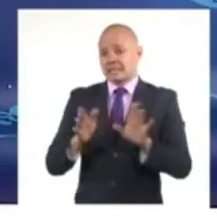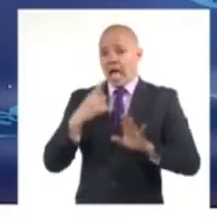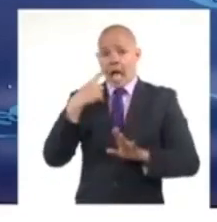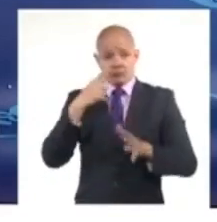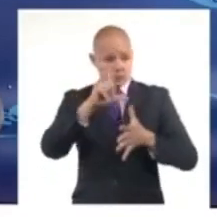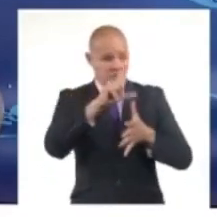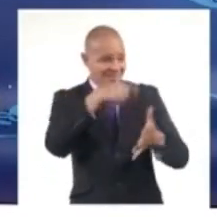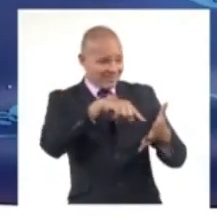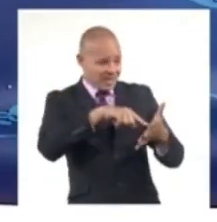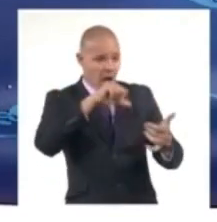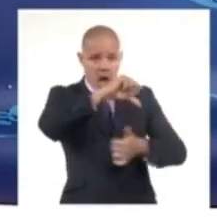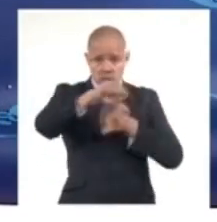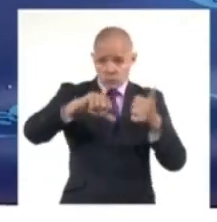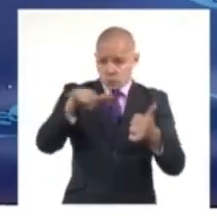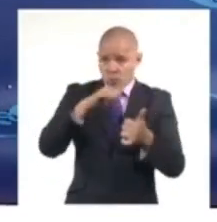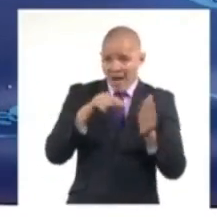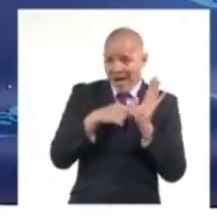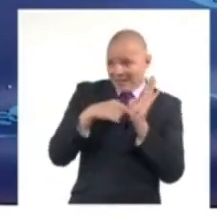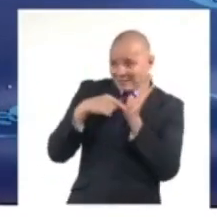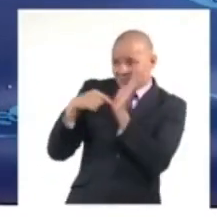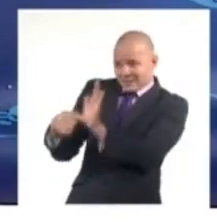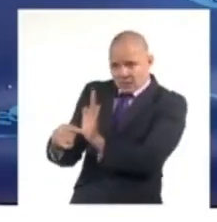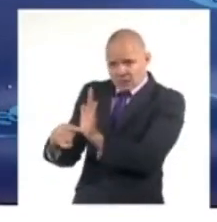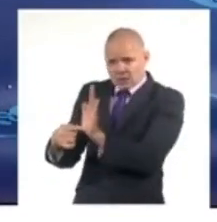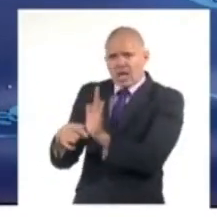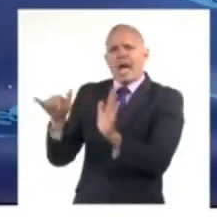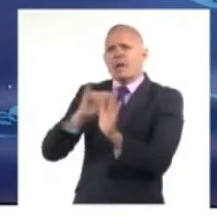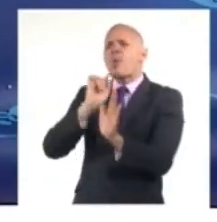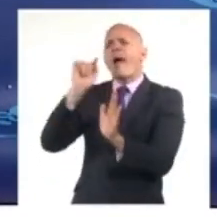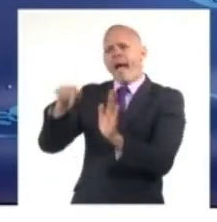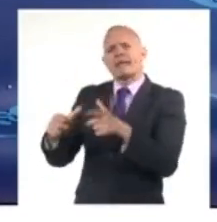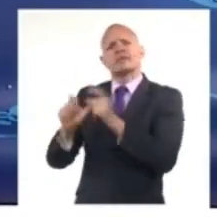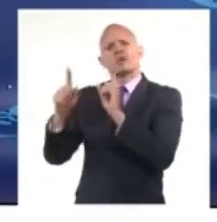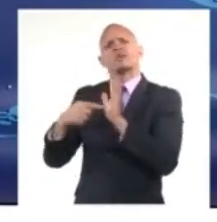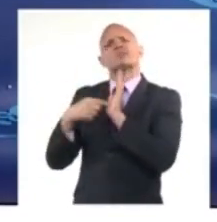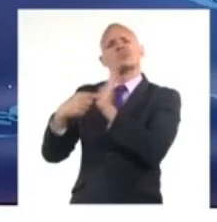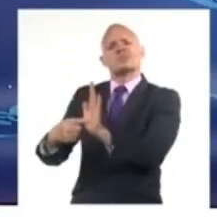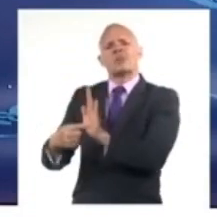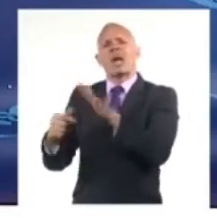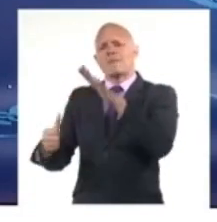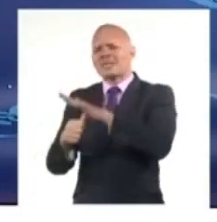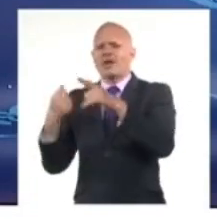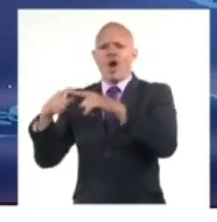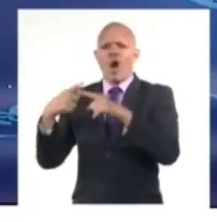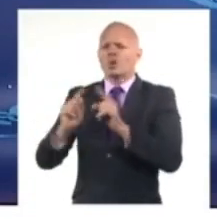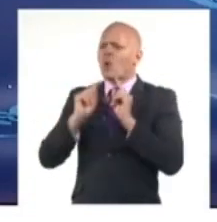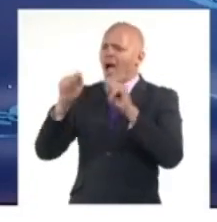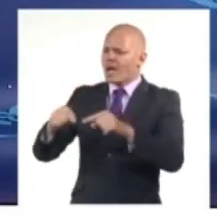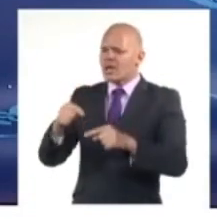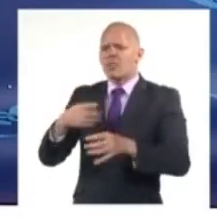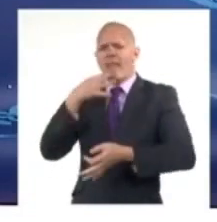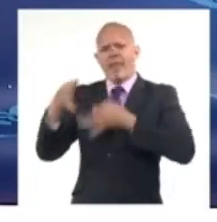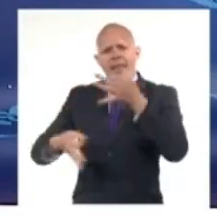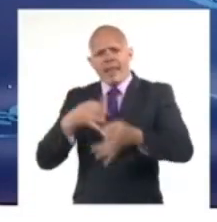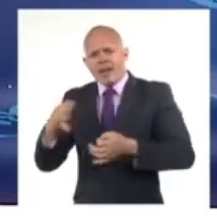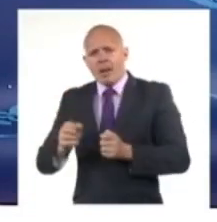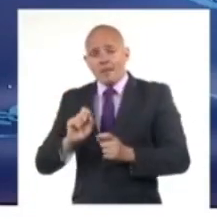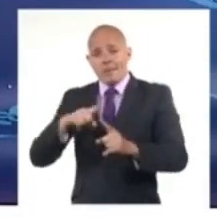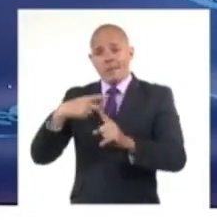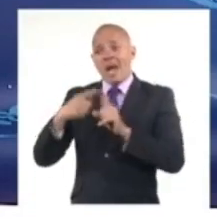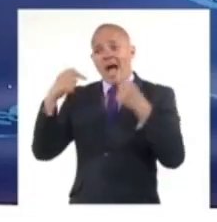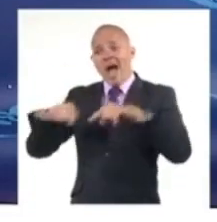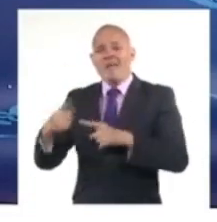el Caribe, como en el pasado, resonará en esos días en Los Ángeles con la admirable y vertical ausencia de líderes